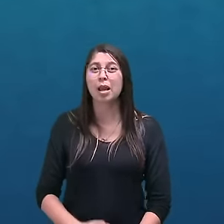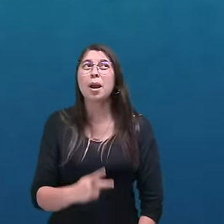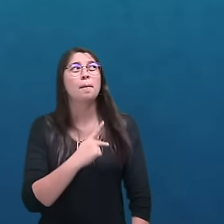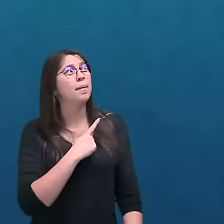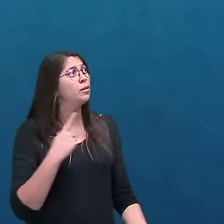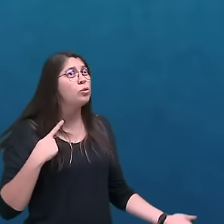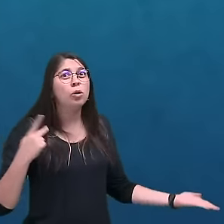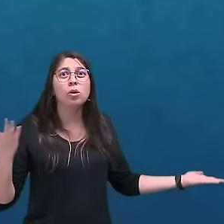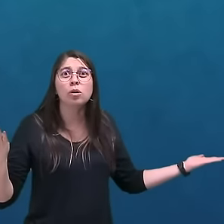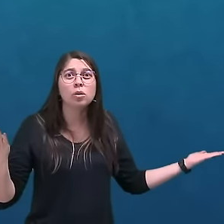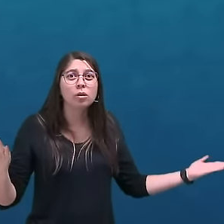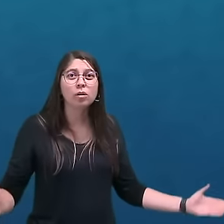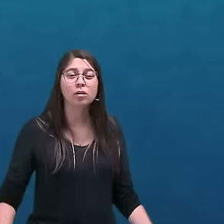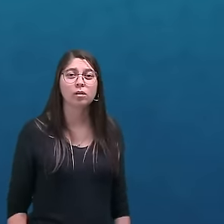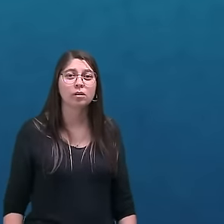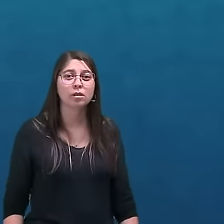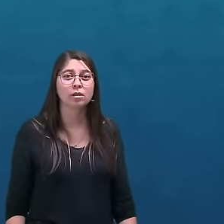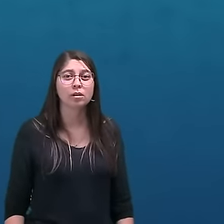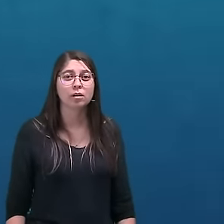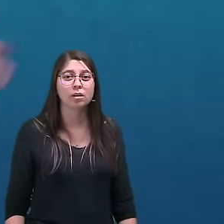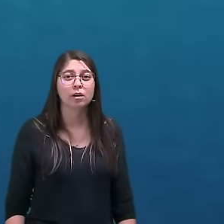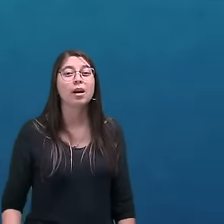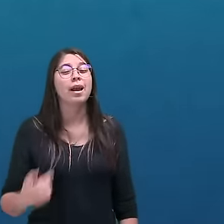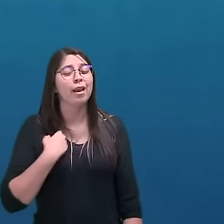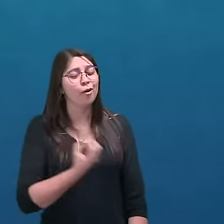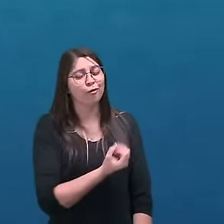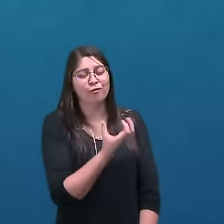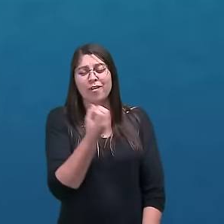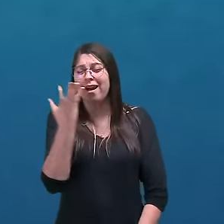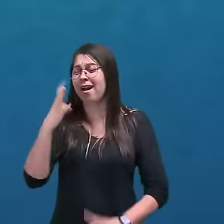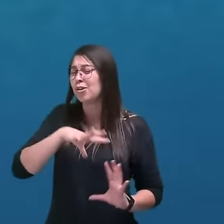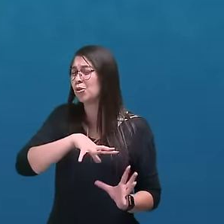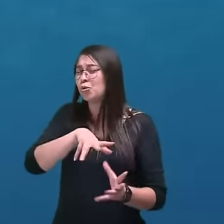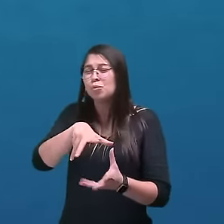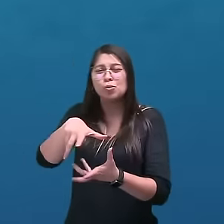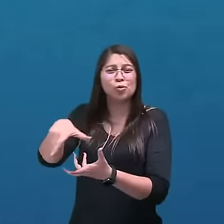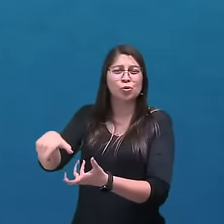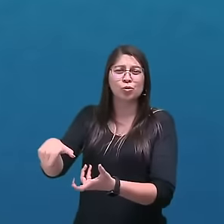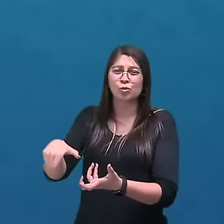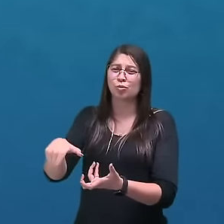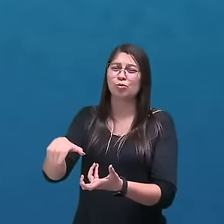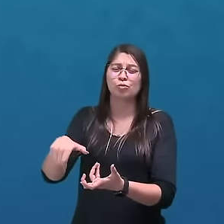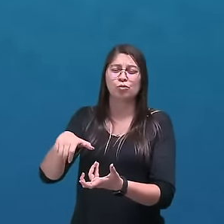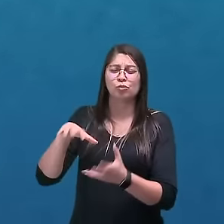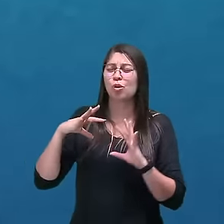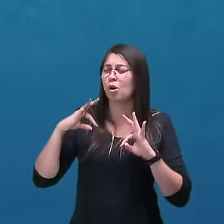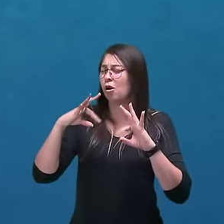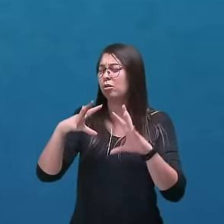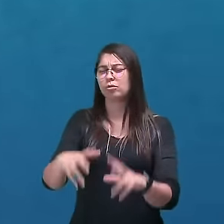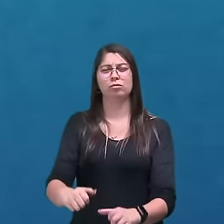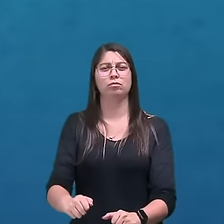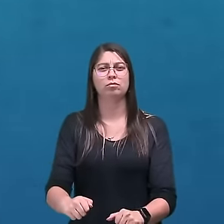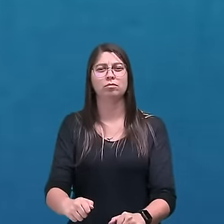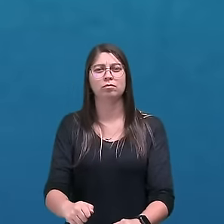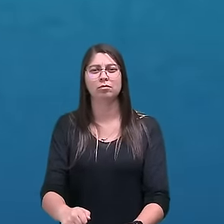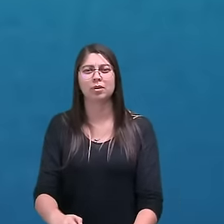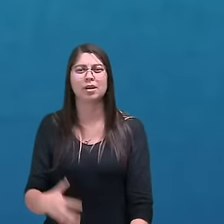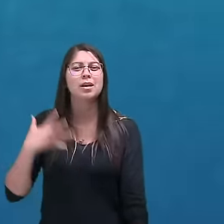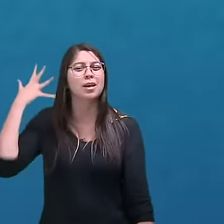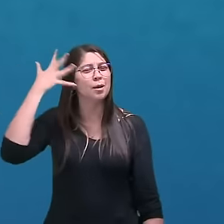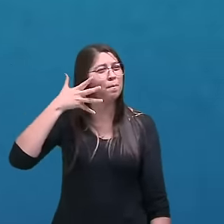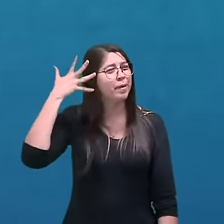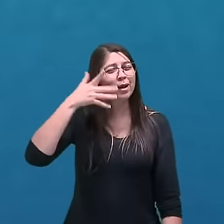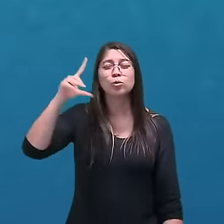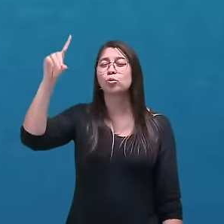Pastores, yo viajo por todo el mundo, viajo por todos los continentes, prego casi todos los días,